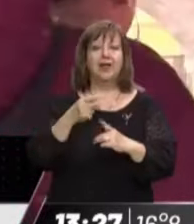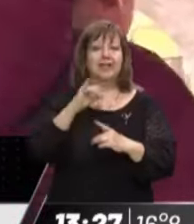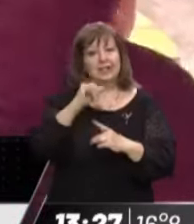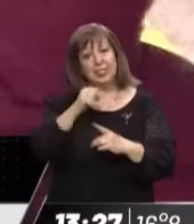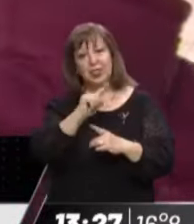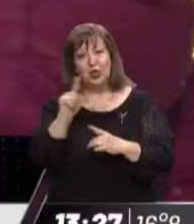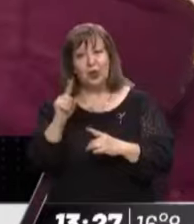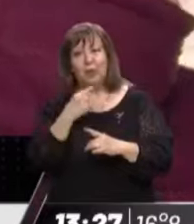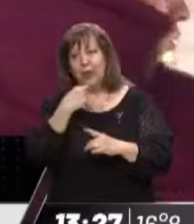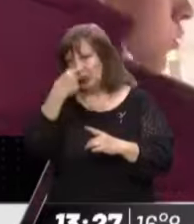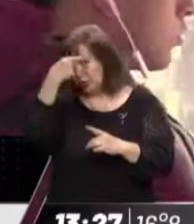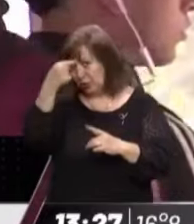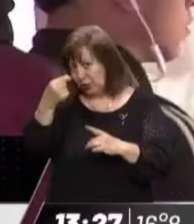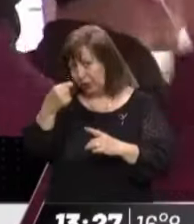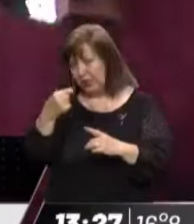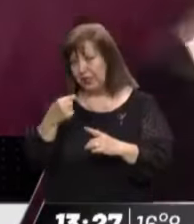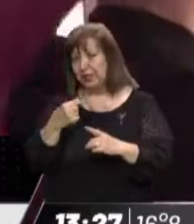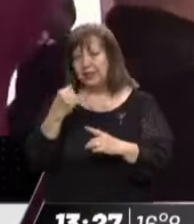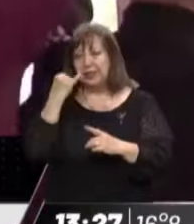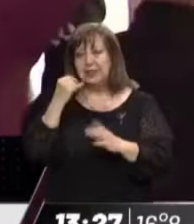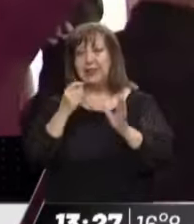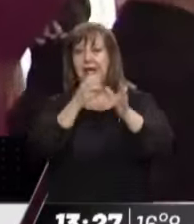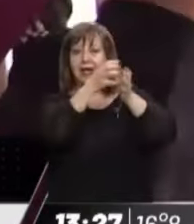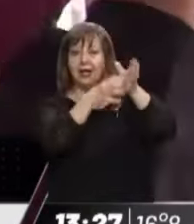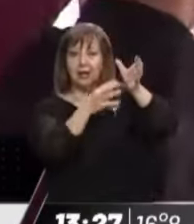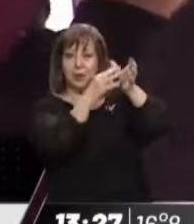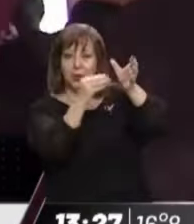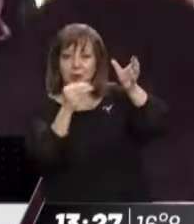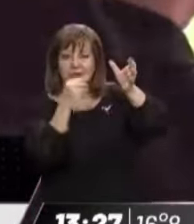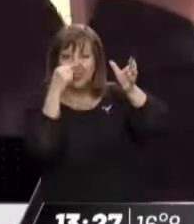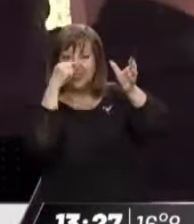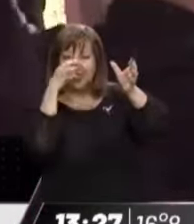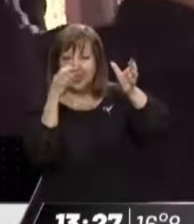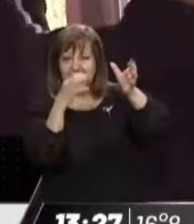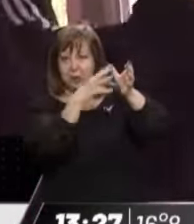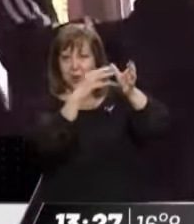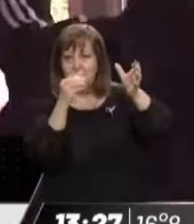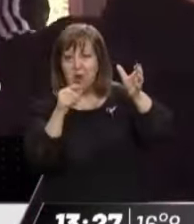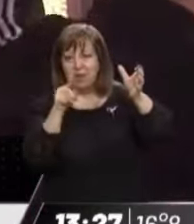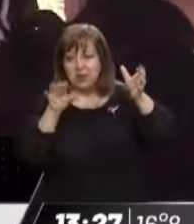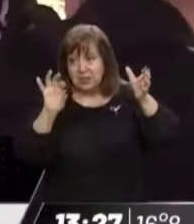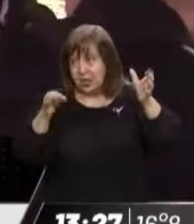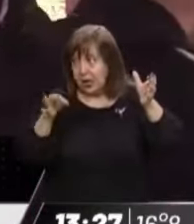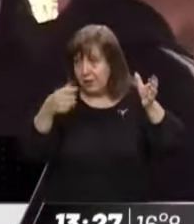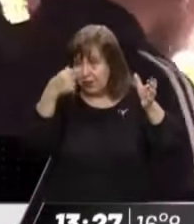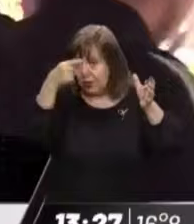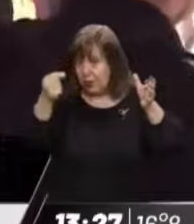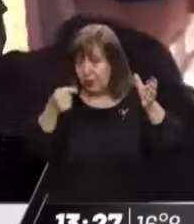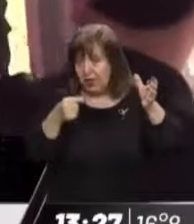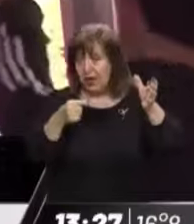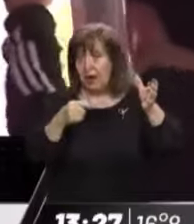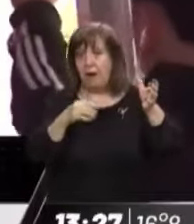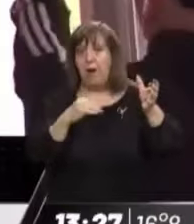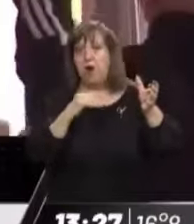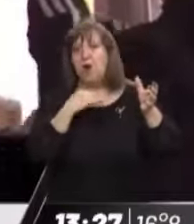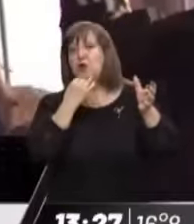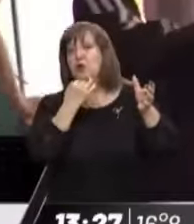realiza la empresa. Bueno. Esperamos, Marisol, vos me voy a acercar. Ahí está, a ver, fíjate ahí qué marca. Sí.